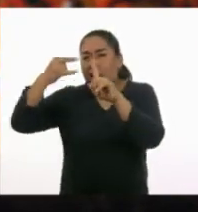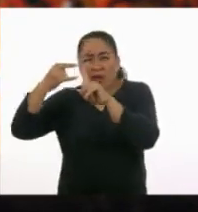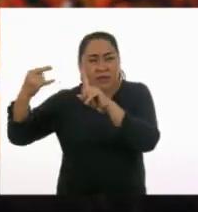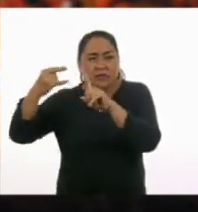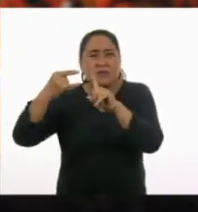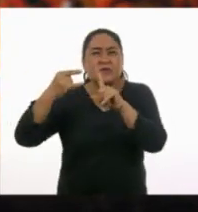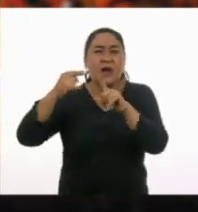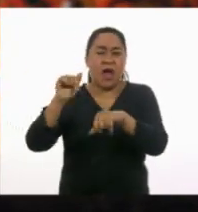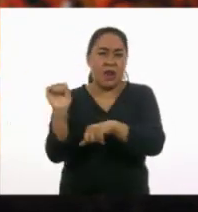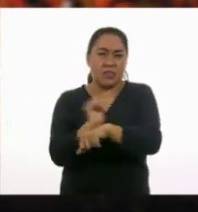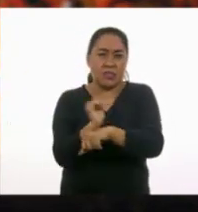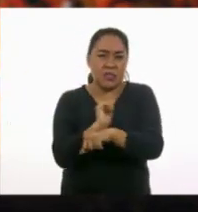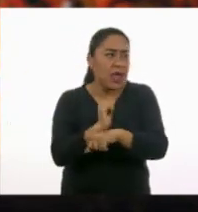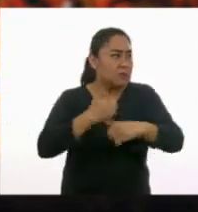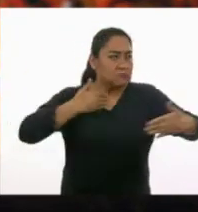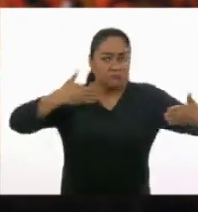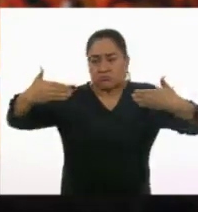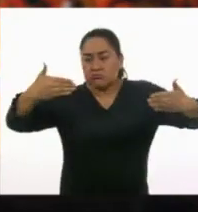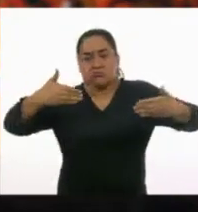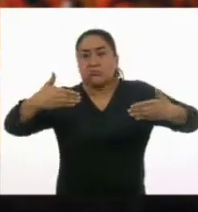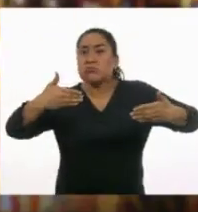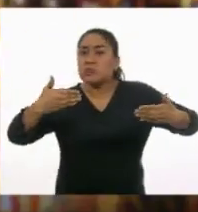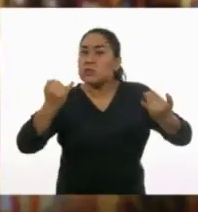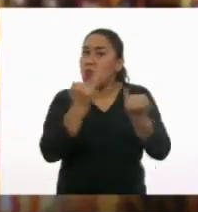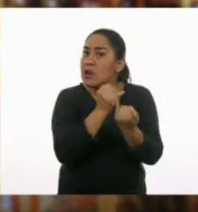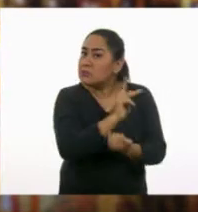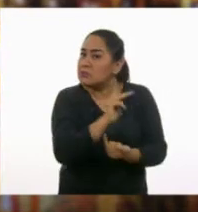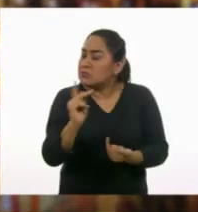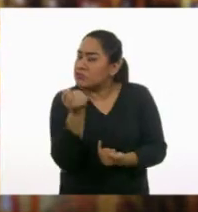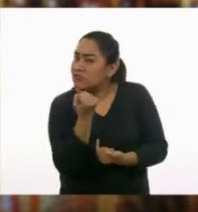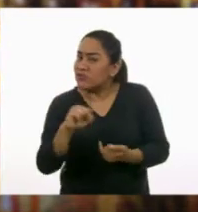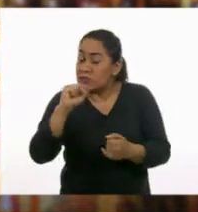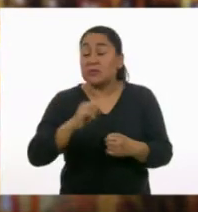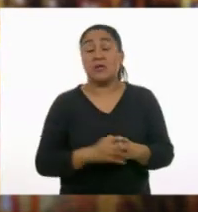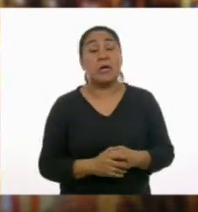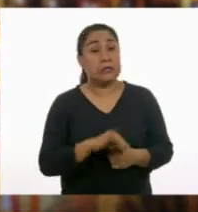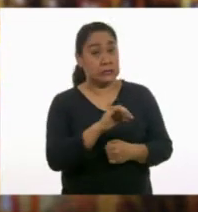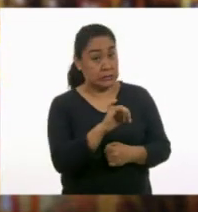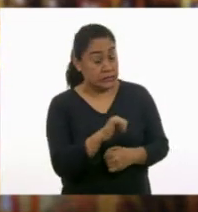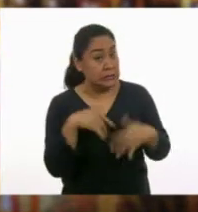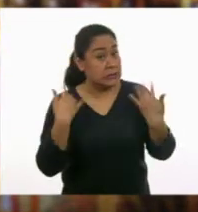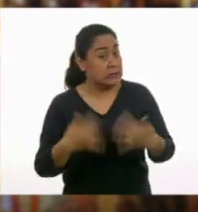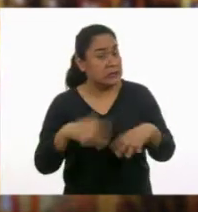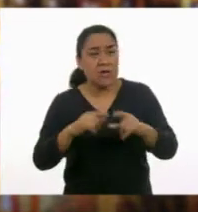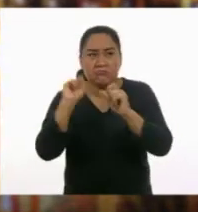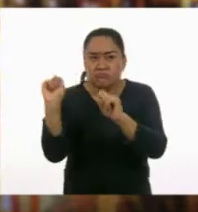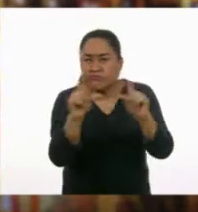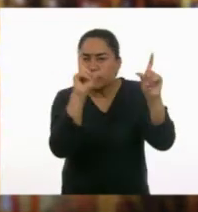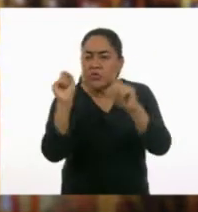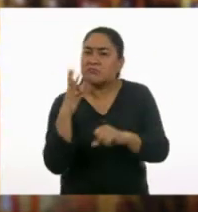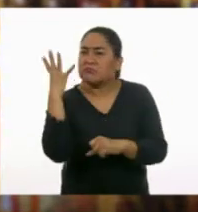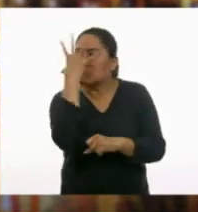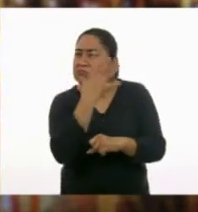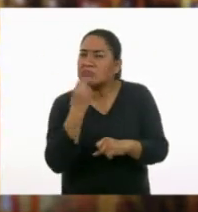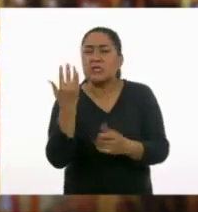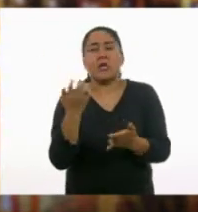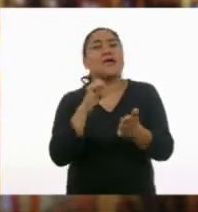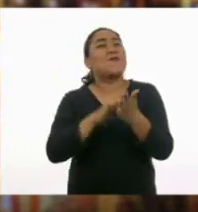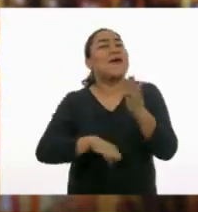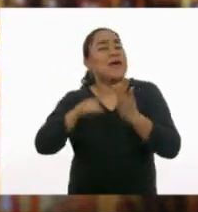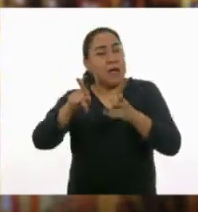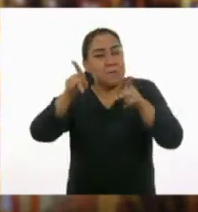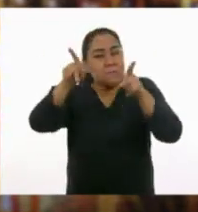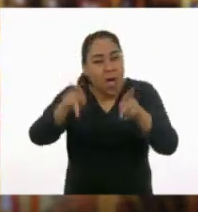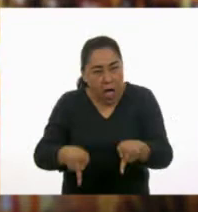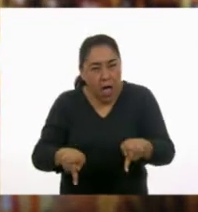grandes cuadros artísticos. Sí, sí pinturas. Es que tiene unas secuencias preciosas. Por ejemplo, cuando están en el panteón y se